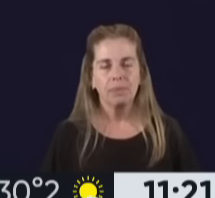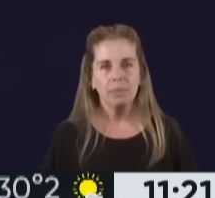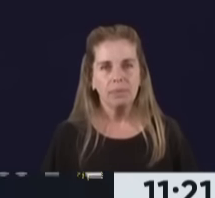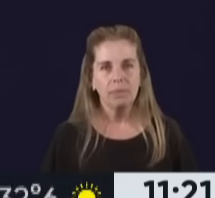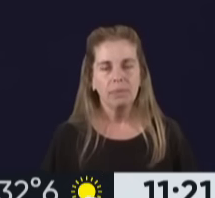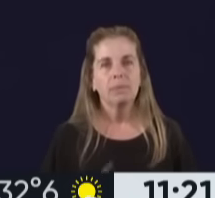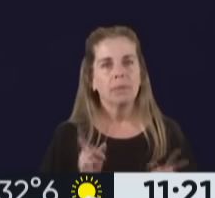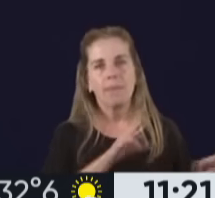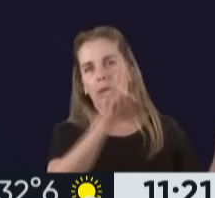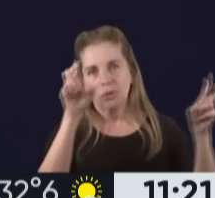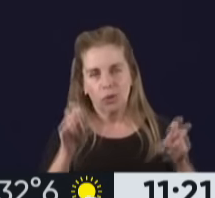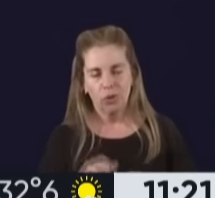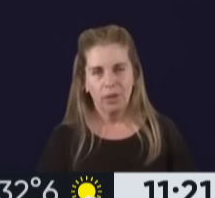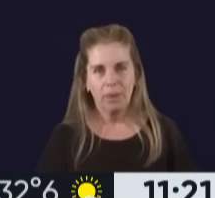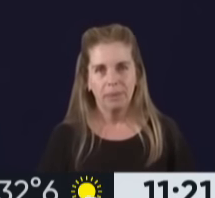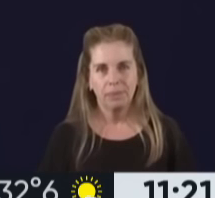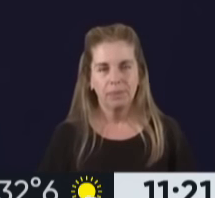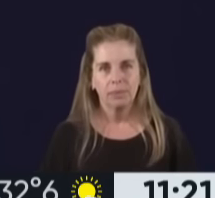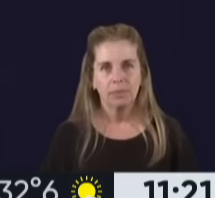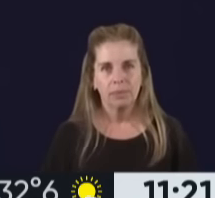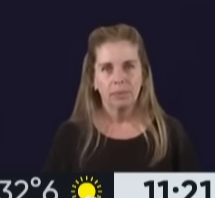Bien, en otro orden de cosas,